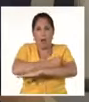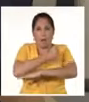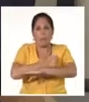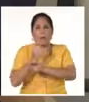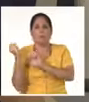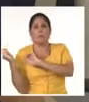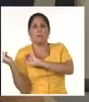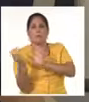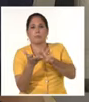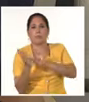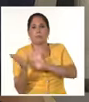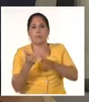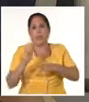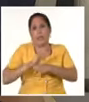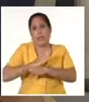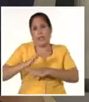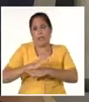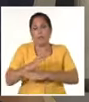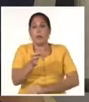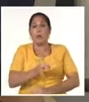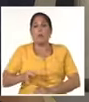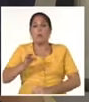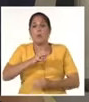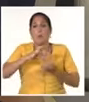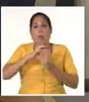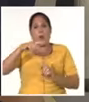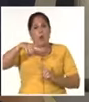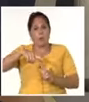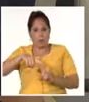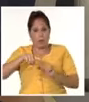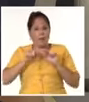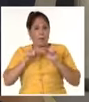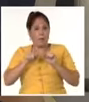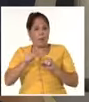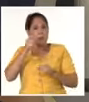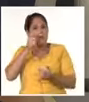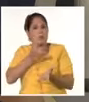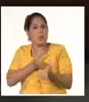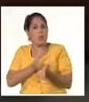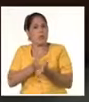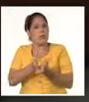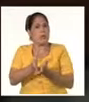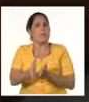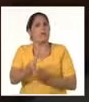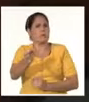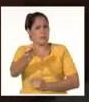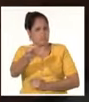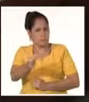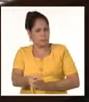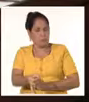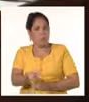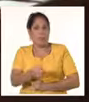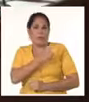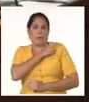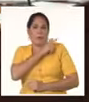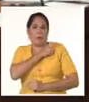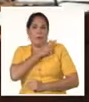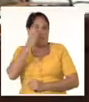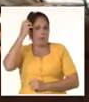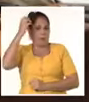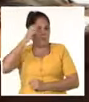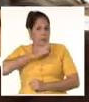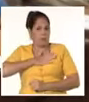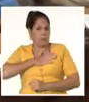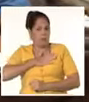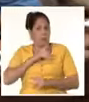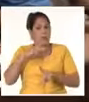baracoa la recuperación de municipios guantanameros tiene seguimiento constante en la máxima dirección del país